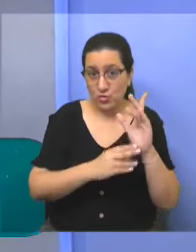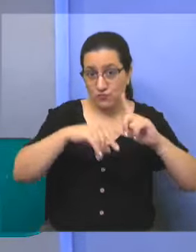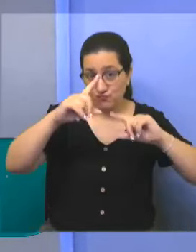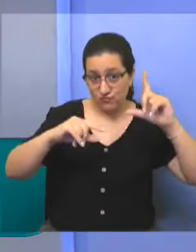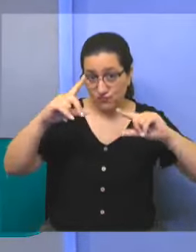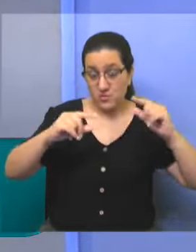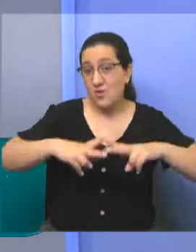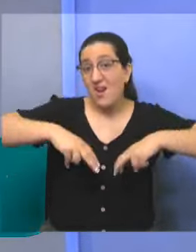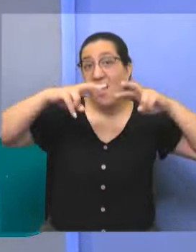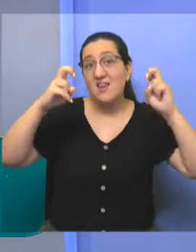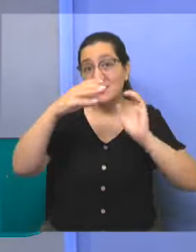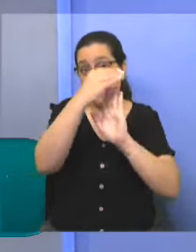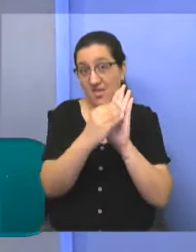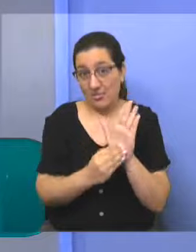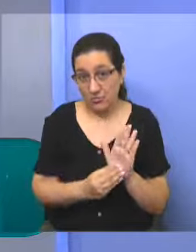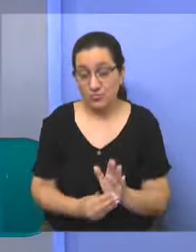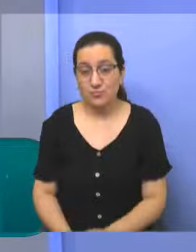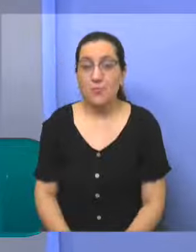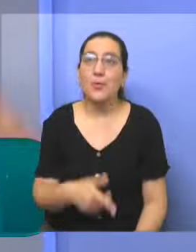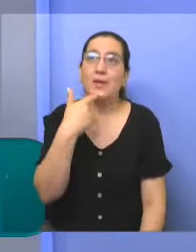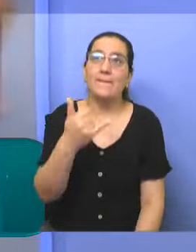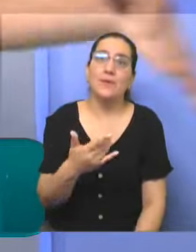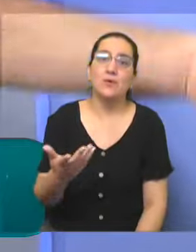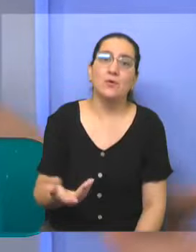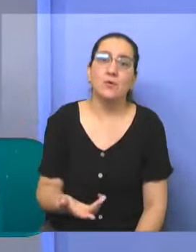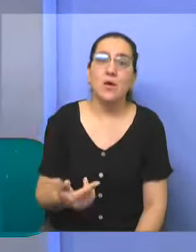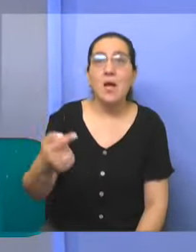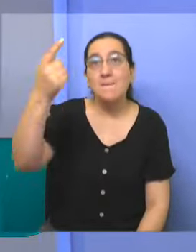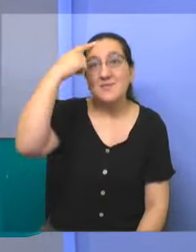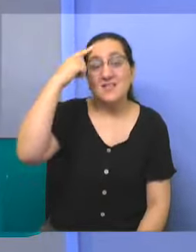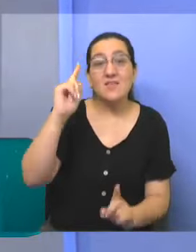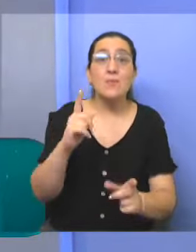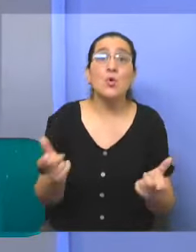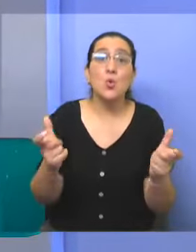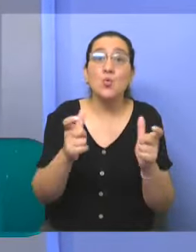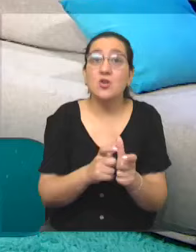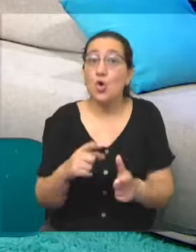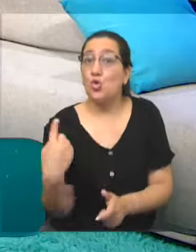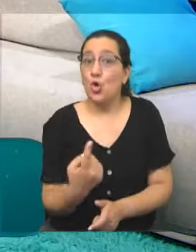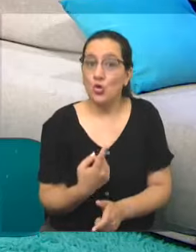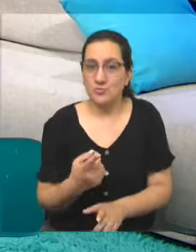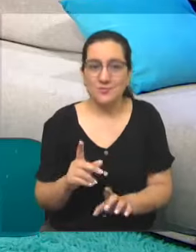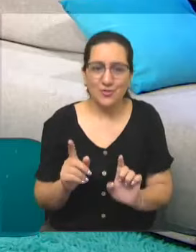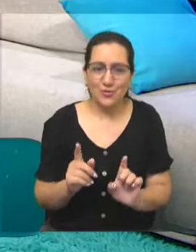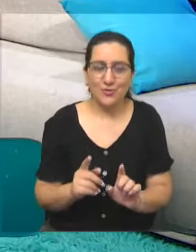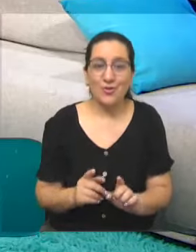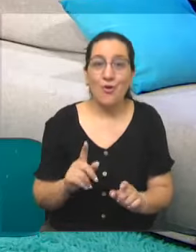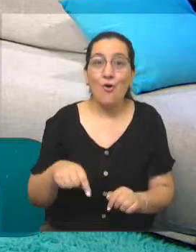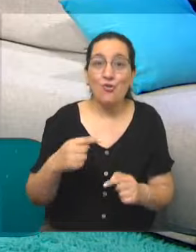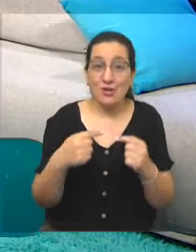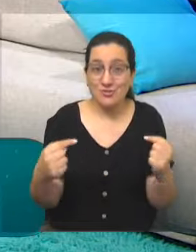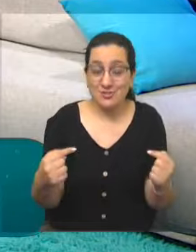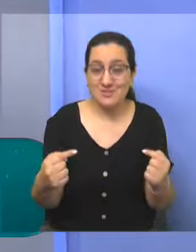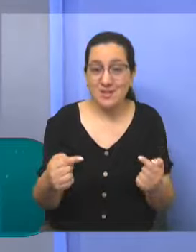El análisis de... El análisis es ahí. Por ejemplo... Pensé que teníamos que reunirnos con todos en un grupo. Otra cosa que se tiene muy en cuenta a la hora de